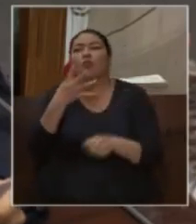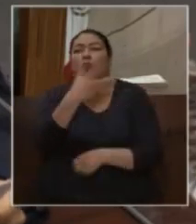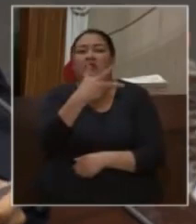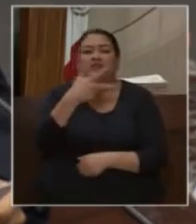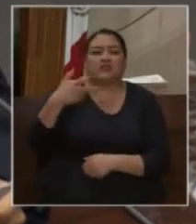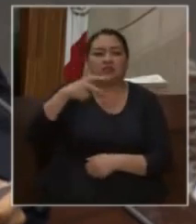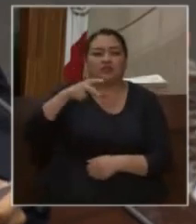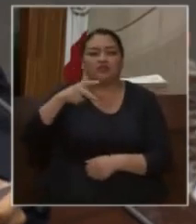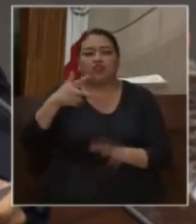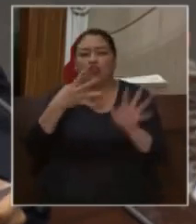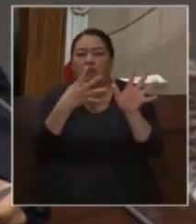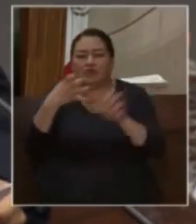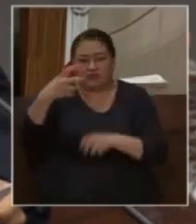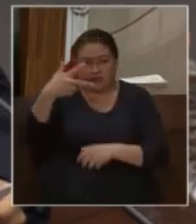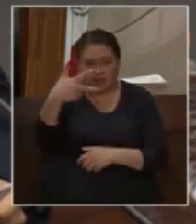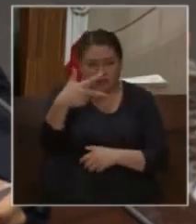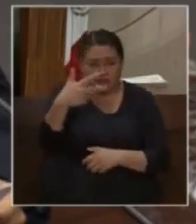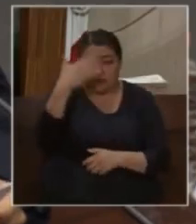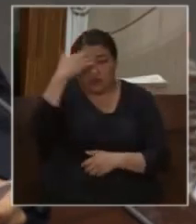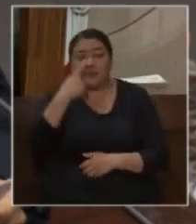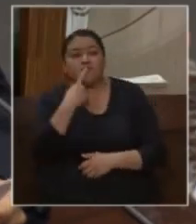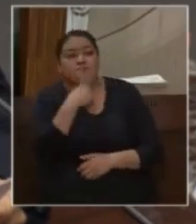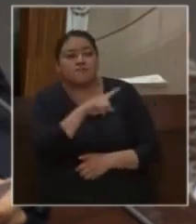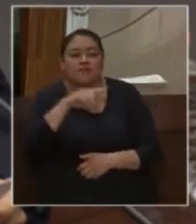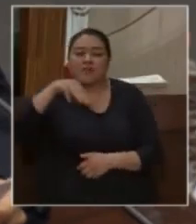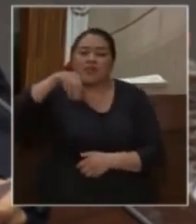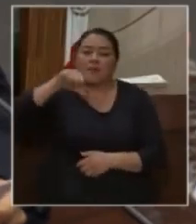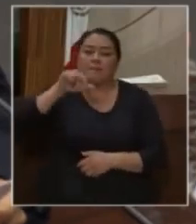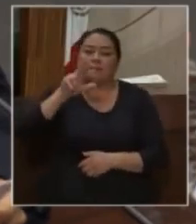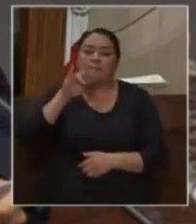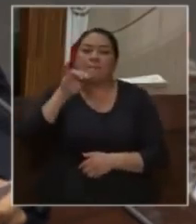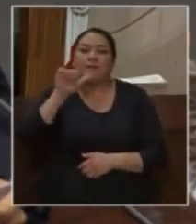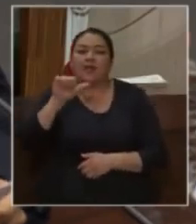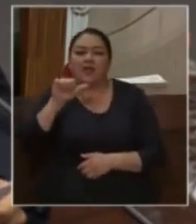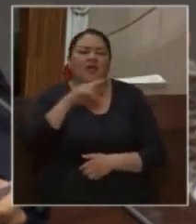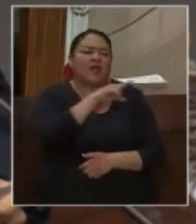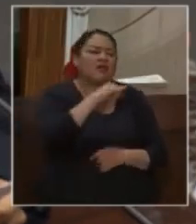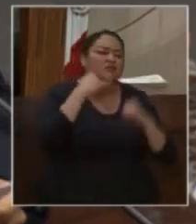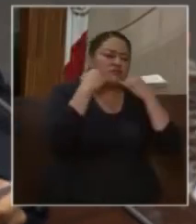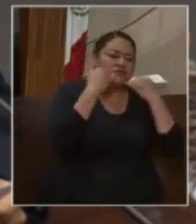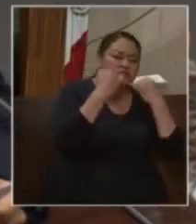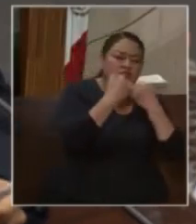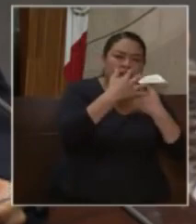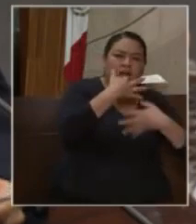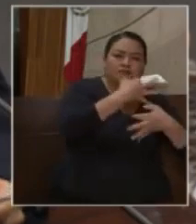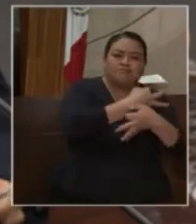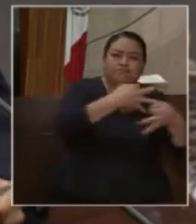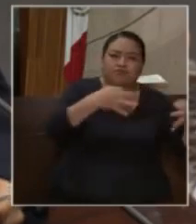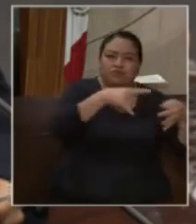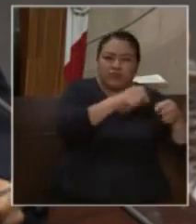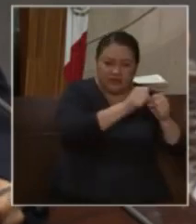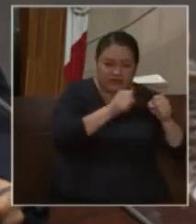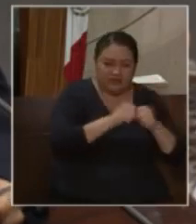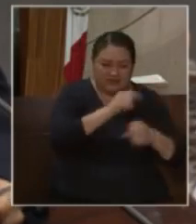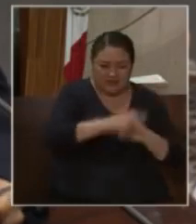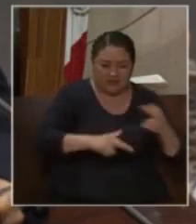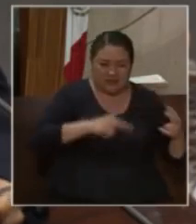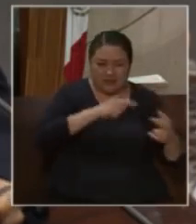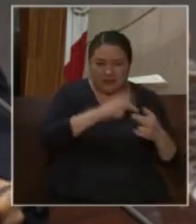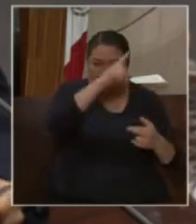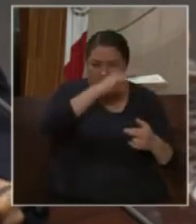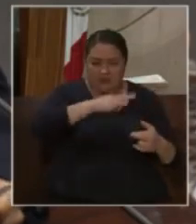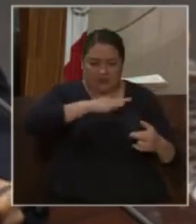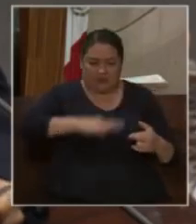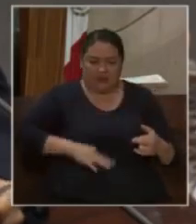del presente año, interpuesto por María del Carmen García Romero, contra la resolución emitida por la Sala Regional Toluca de este tribunal, que confirmó